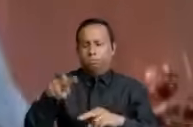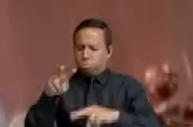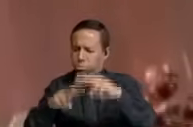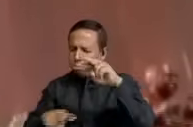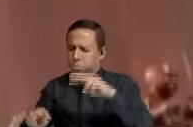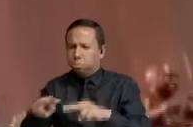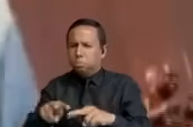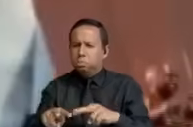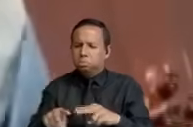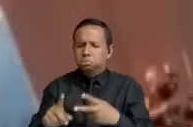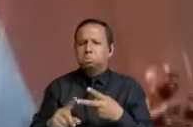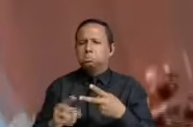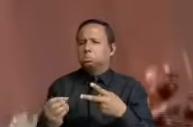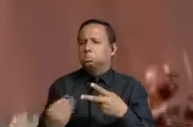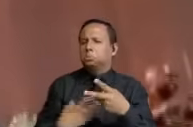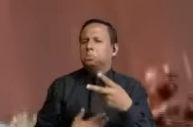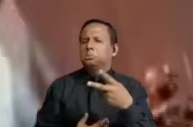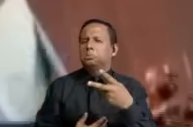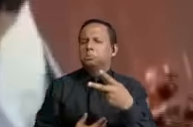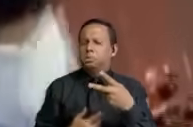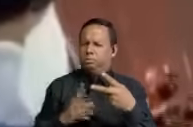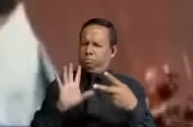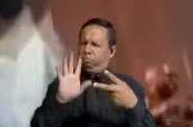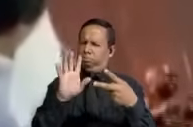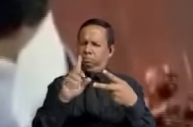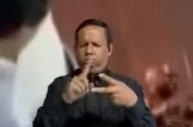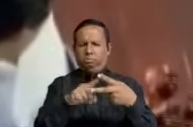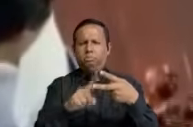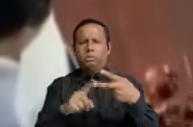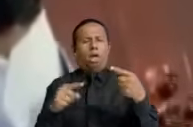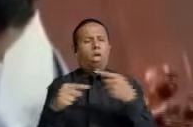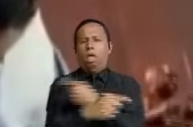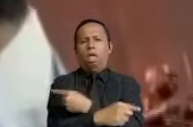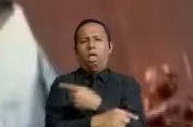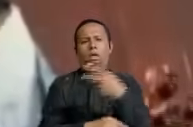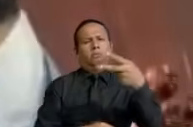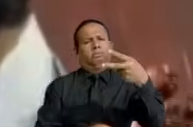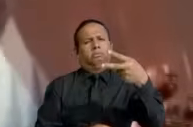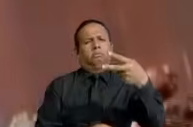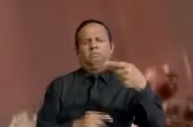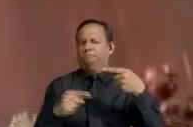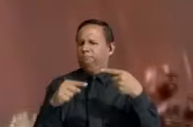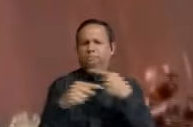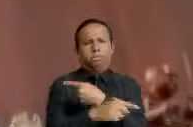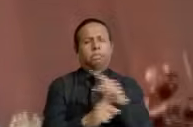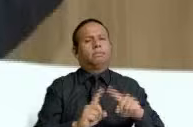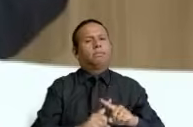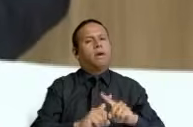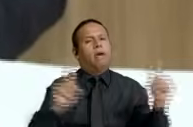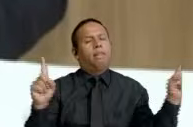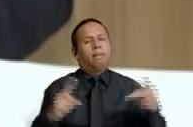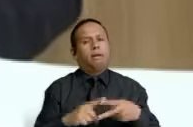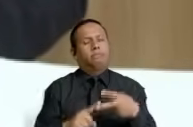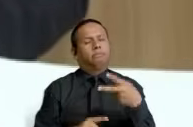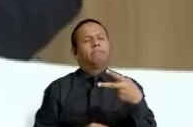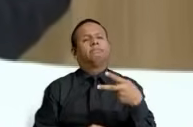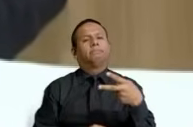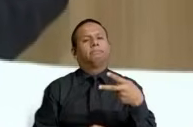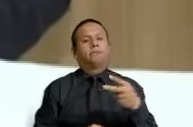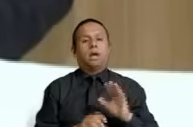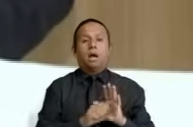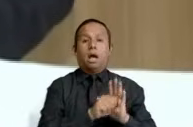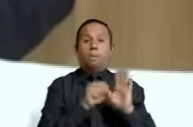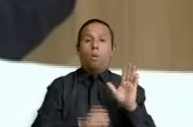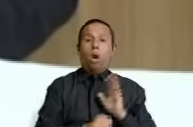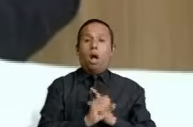atención que estos dos informes disten totalmente ni siquiera parecidos disten totalmente a criterio de la defensa de